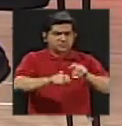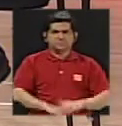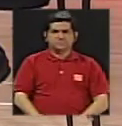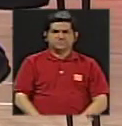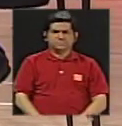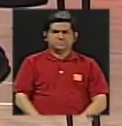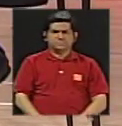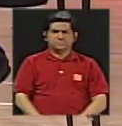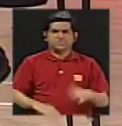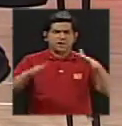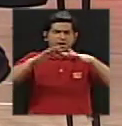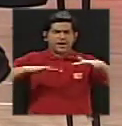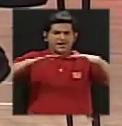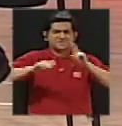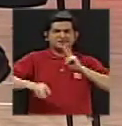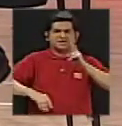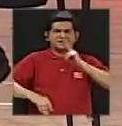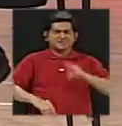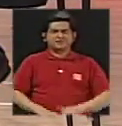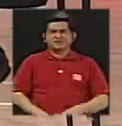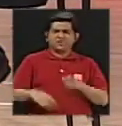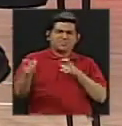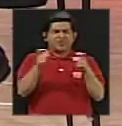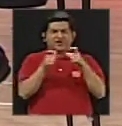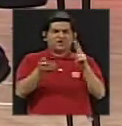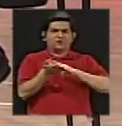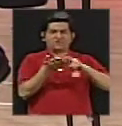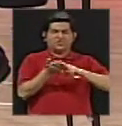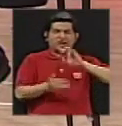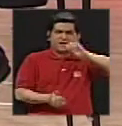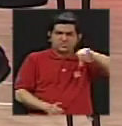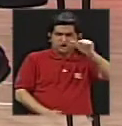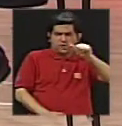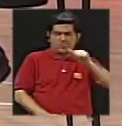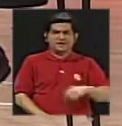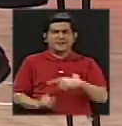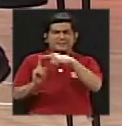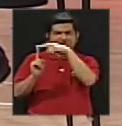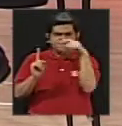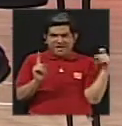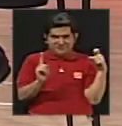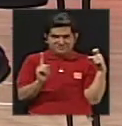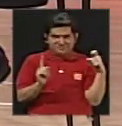¿cuánto margen de maniobra real podía tener Liberación Nacional y Johnny Araya a partir de